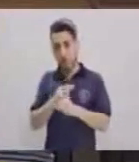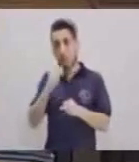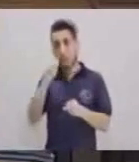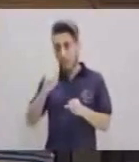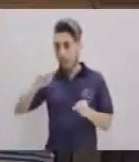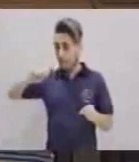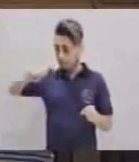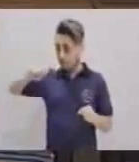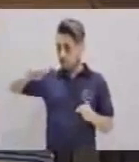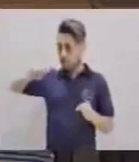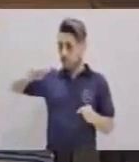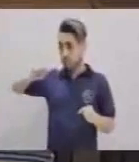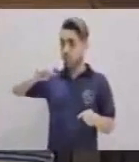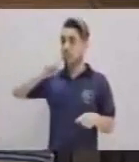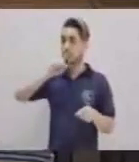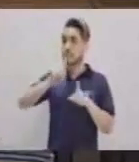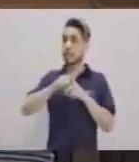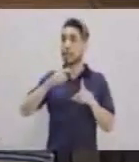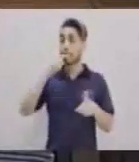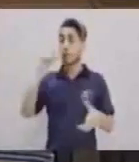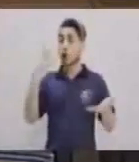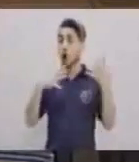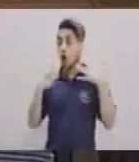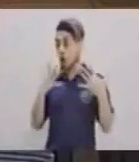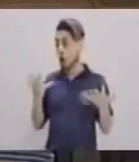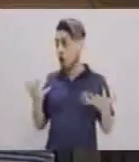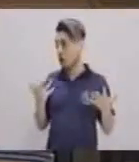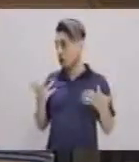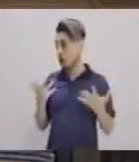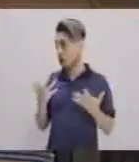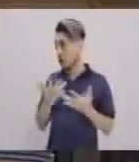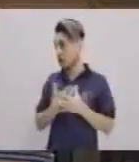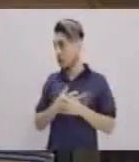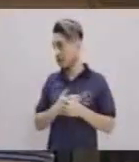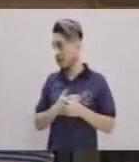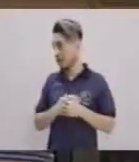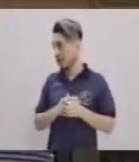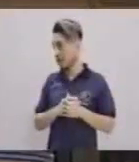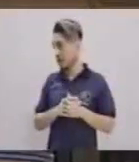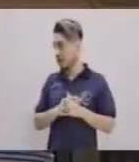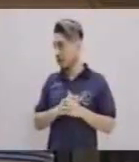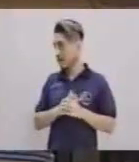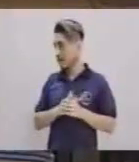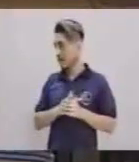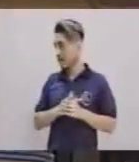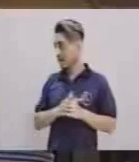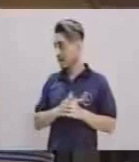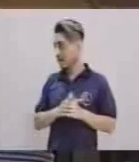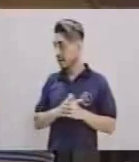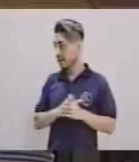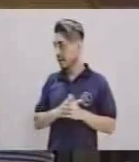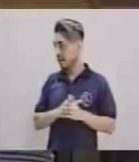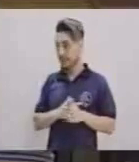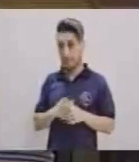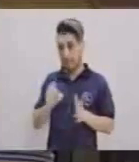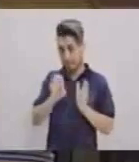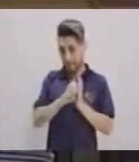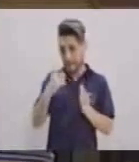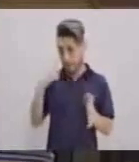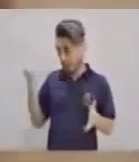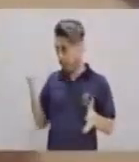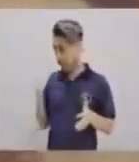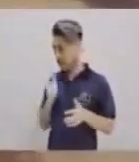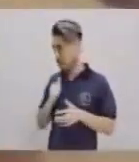yo puedo graduar también el tono de lo que estoy grabando. ¿A qué me quiero referir? Trabajemos un poquito en este lado. Si yo